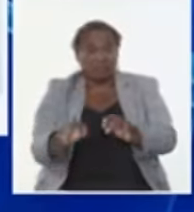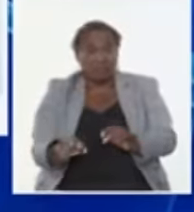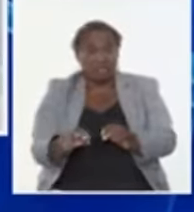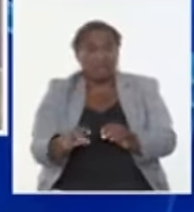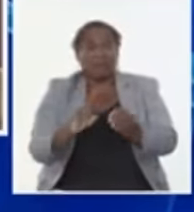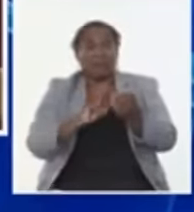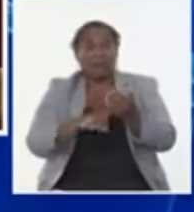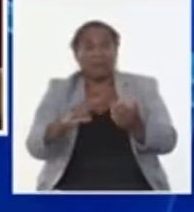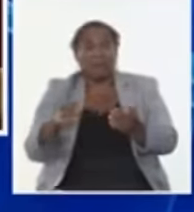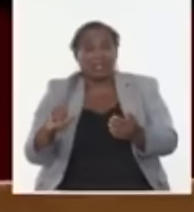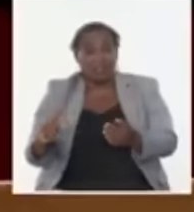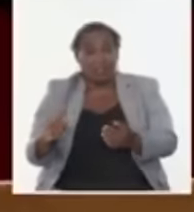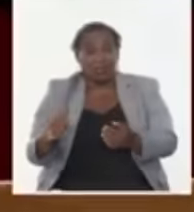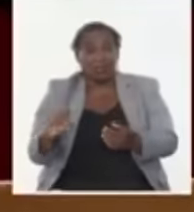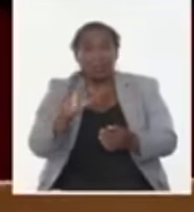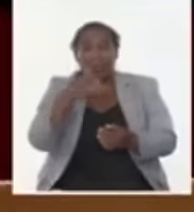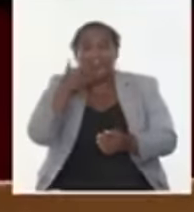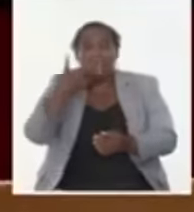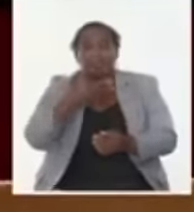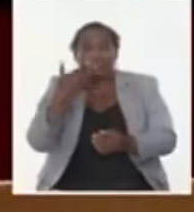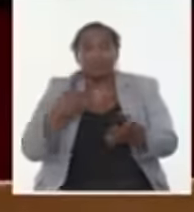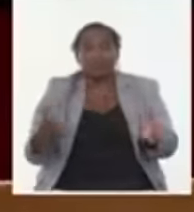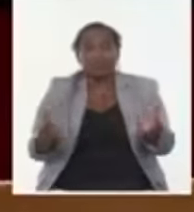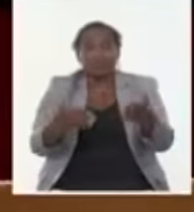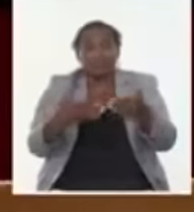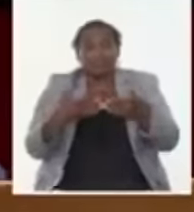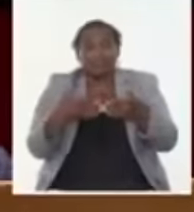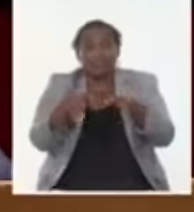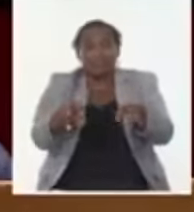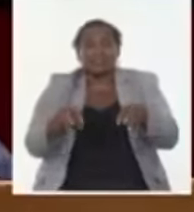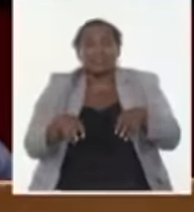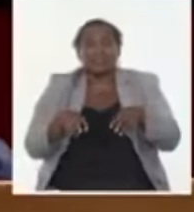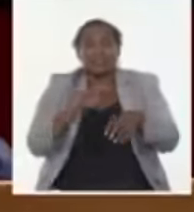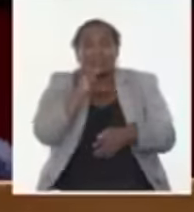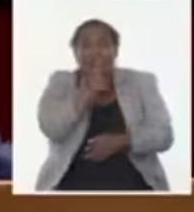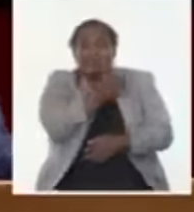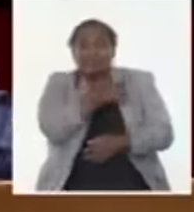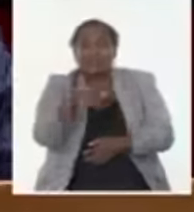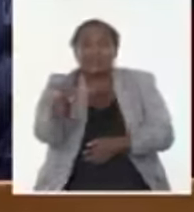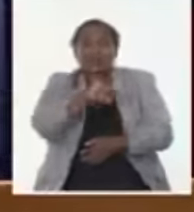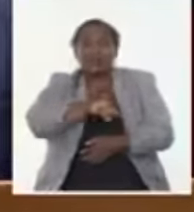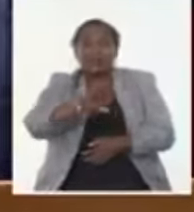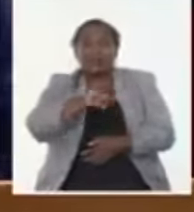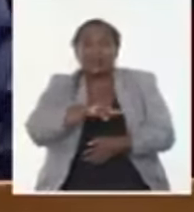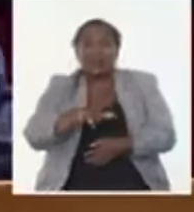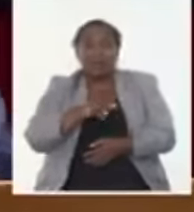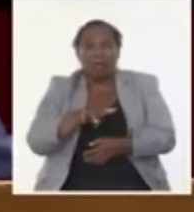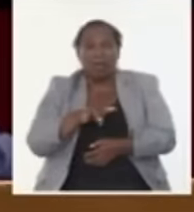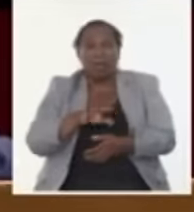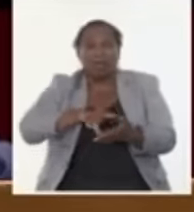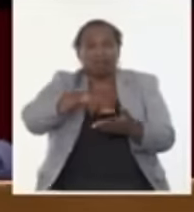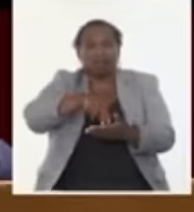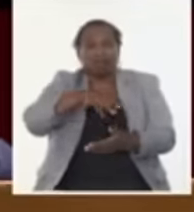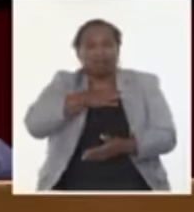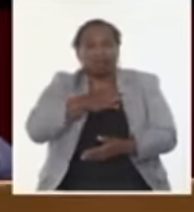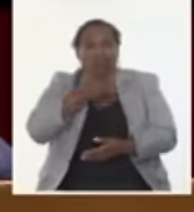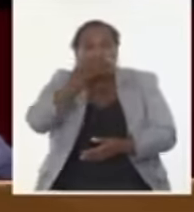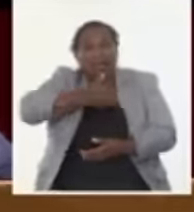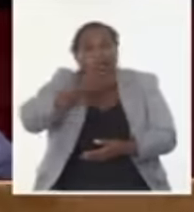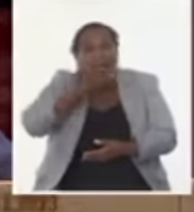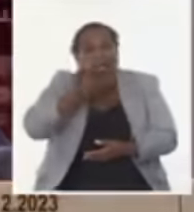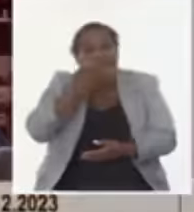Partido en la clausura de la Asamblea en diciembre, así como la intervención nuestra a los diputados y al